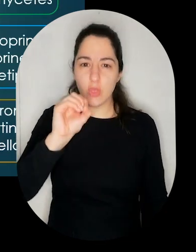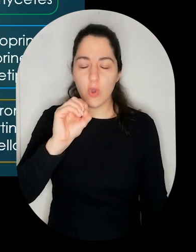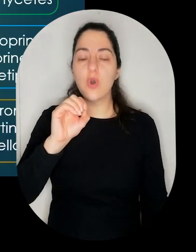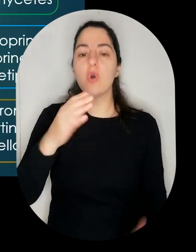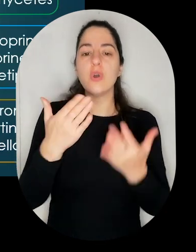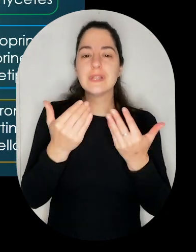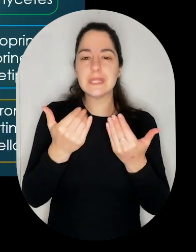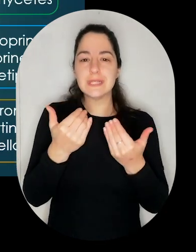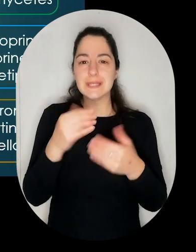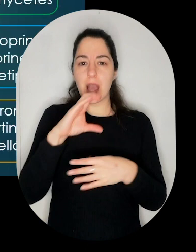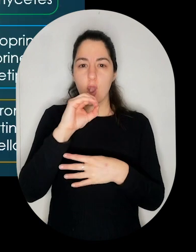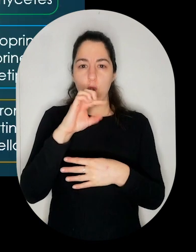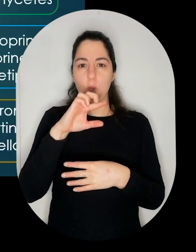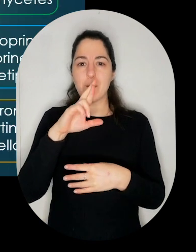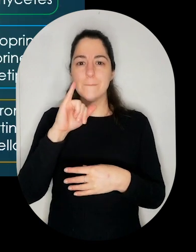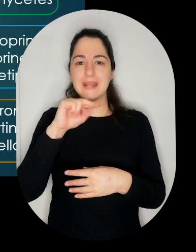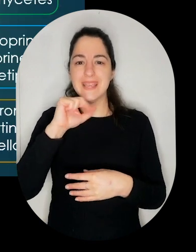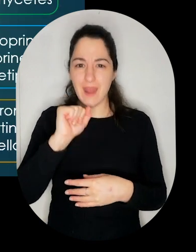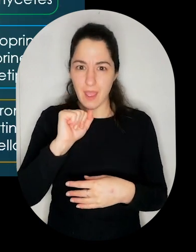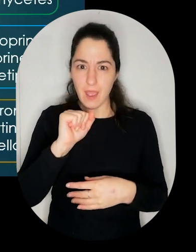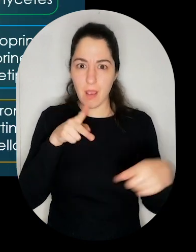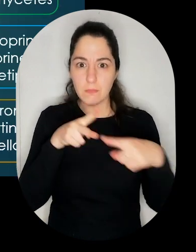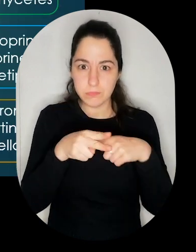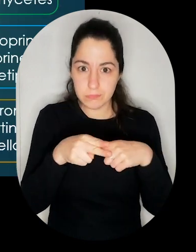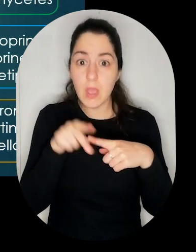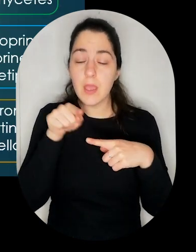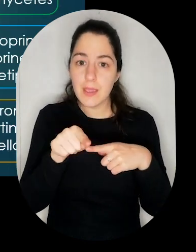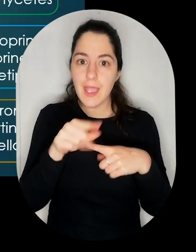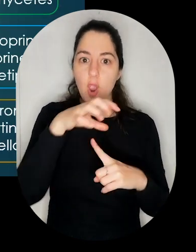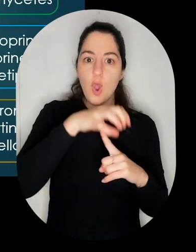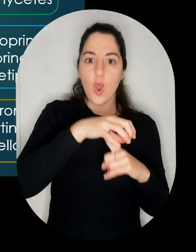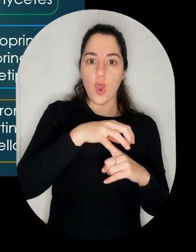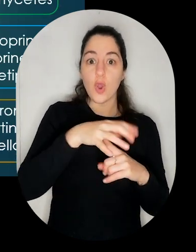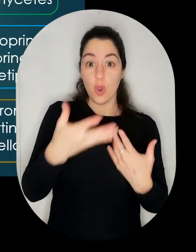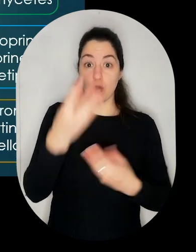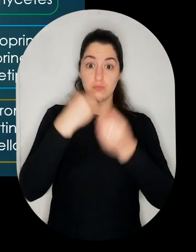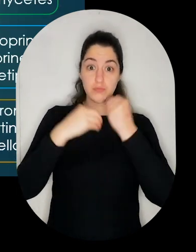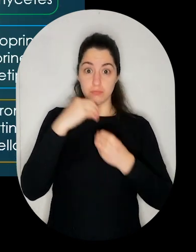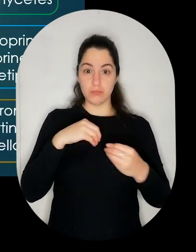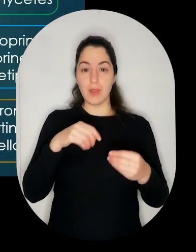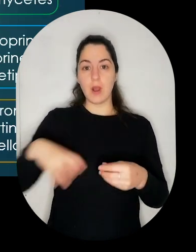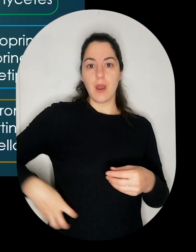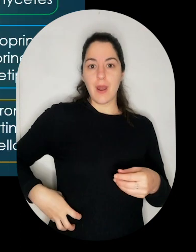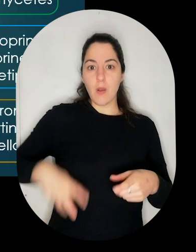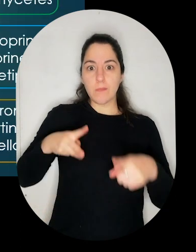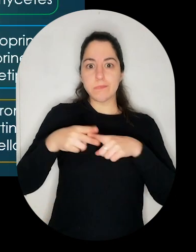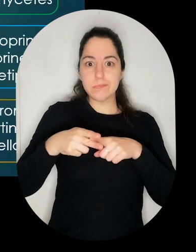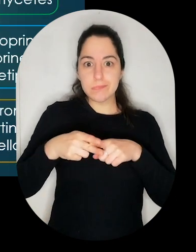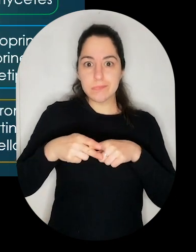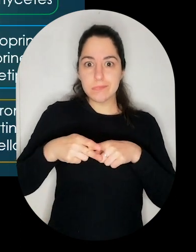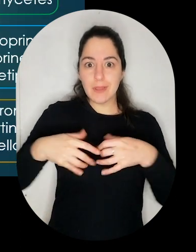alcohol, debido a una sustancia que se denomina coprina, y es muy propio de hongos del género Coprinus, Coprinellus